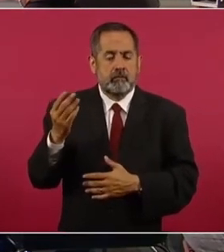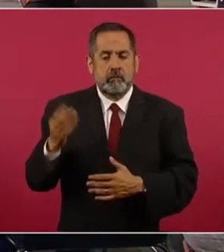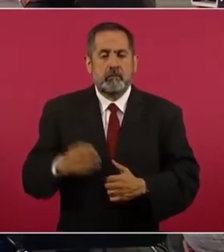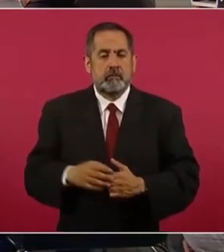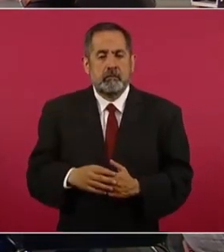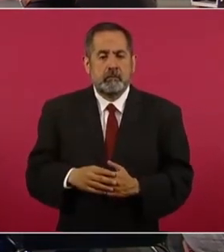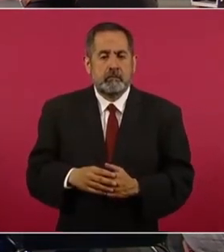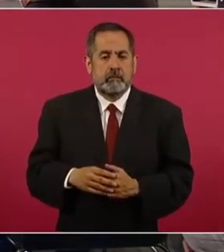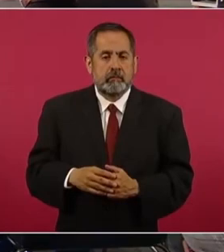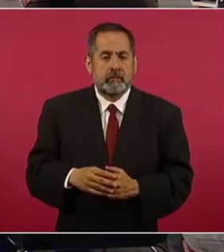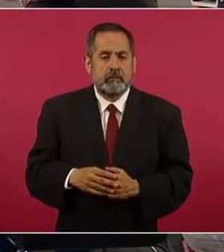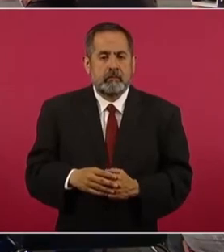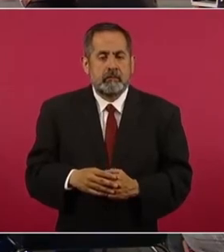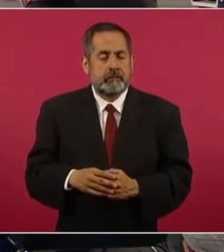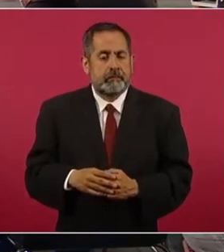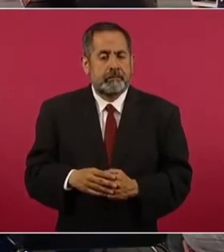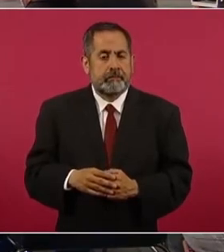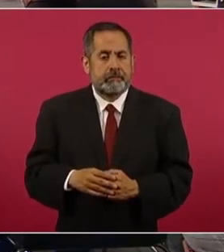1.9. Y este fue exactamente.